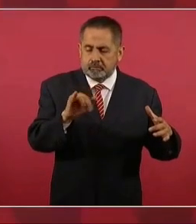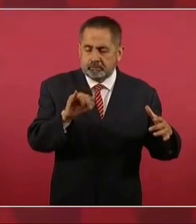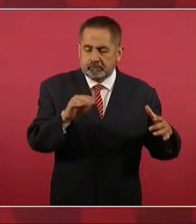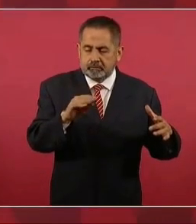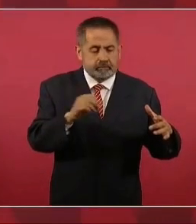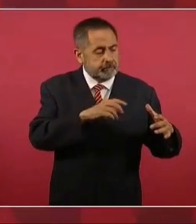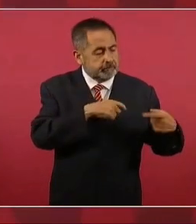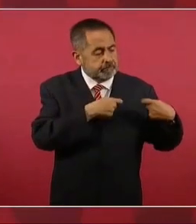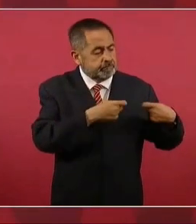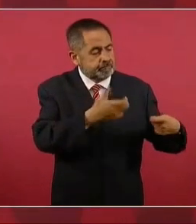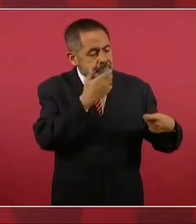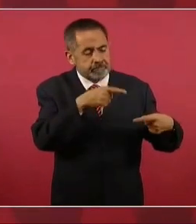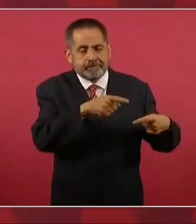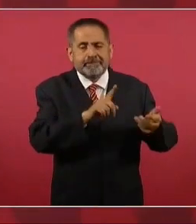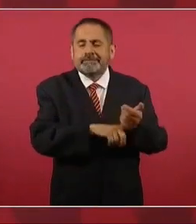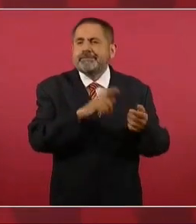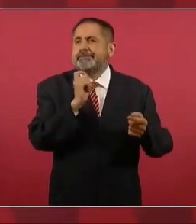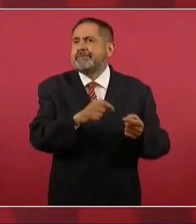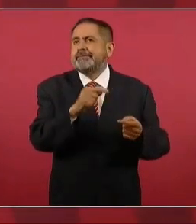con